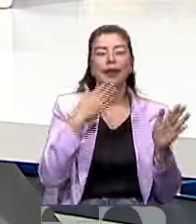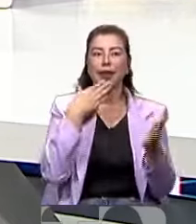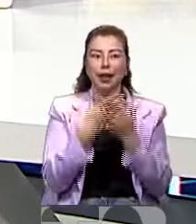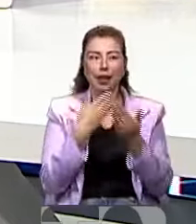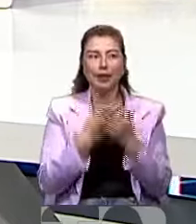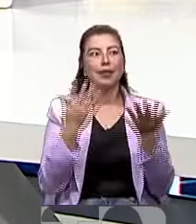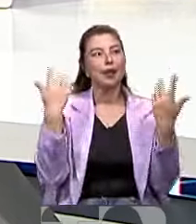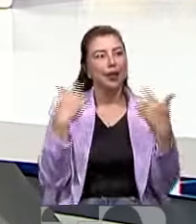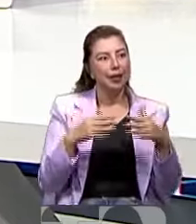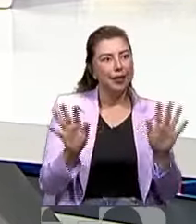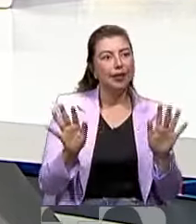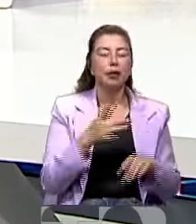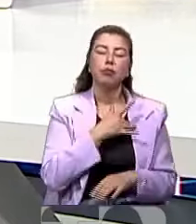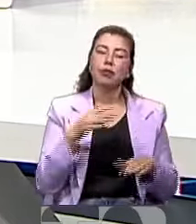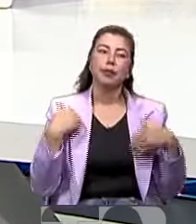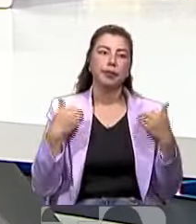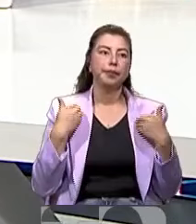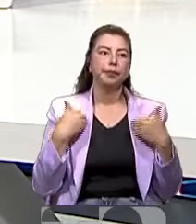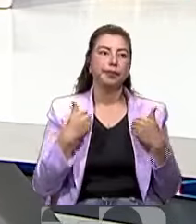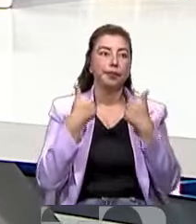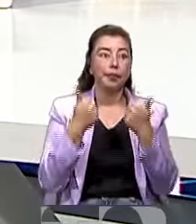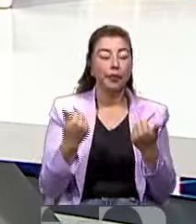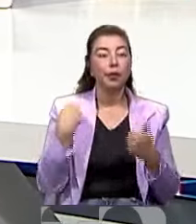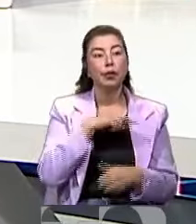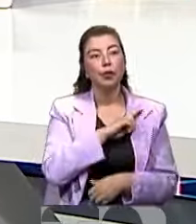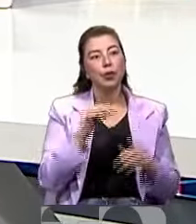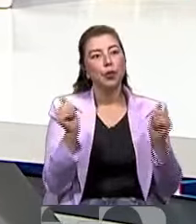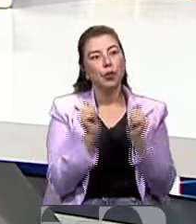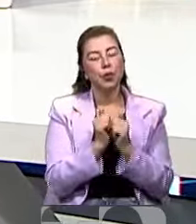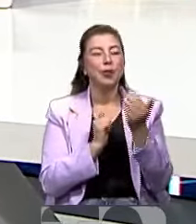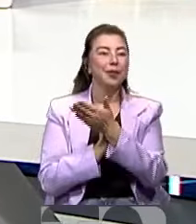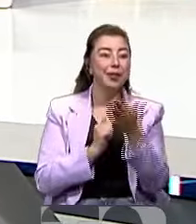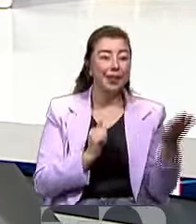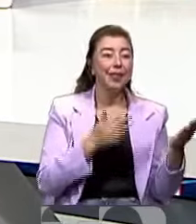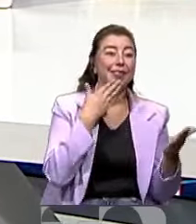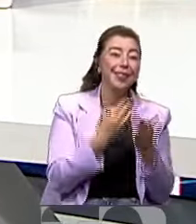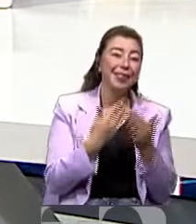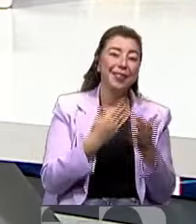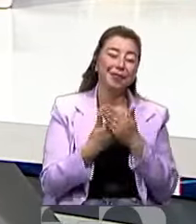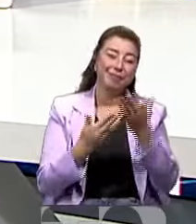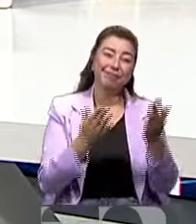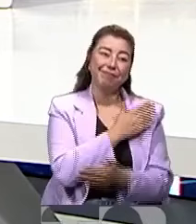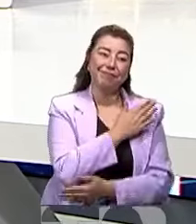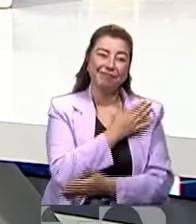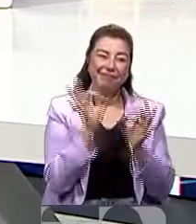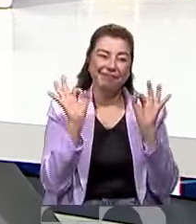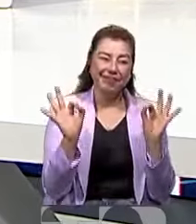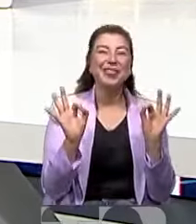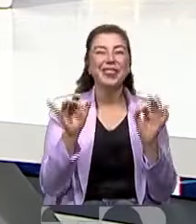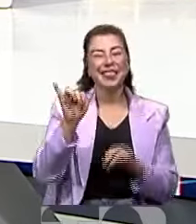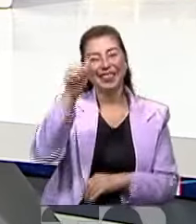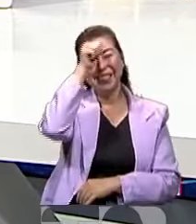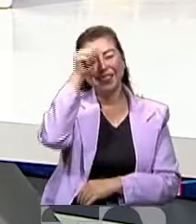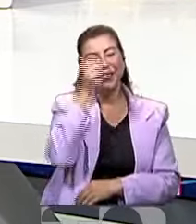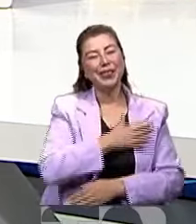eso está la Cámara de Teleamazonas. Y nos emociona muchísimo estar junto a ustedes. Así es que gracias nuevamente por la confianza, que tengan un maravilloso fin de